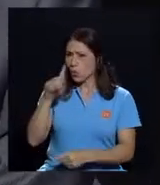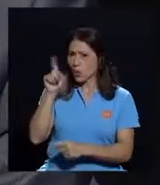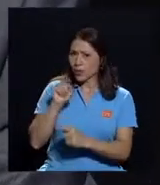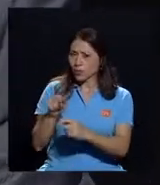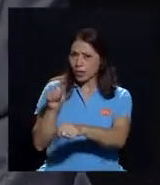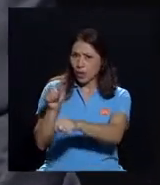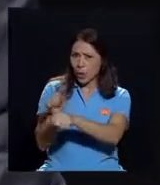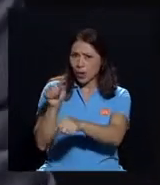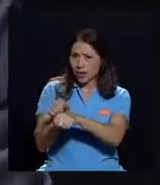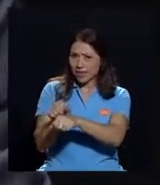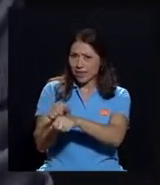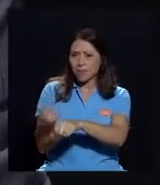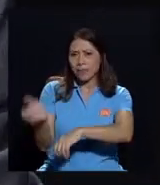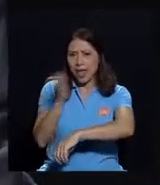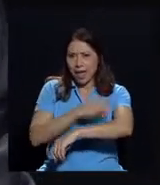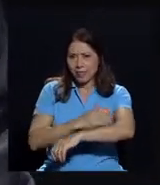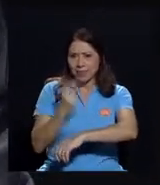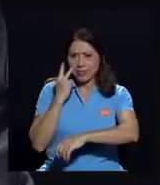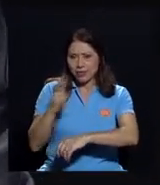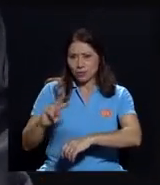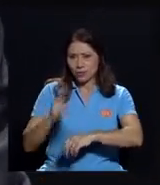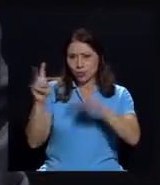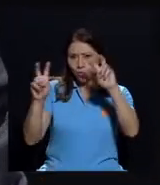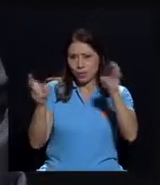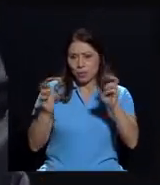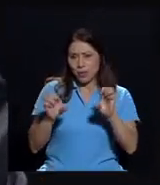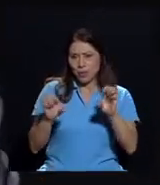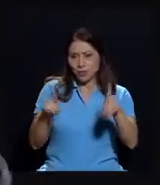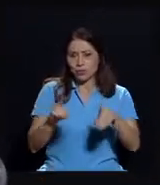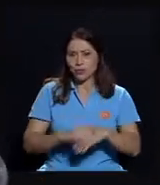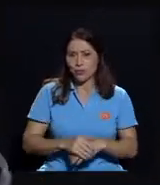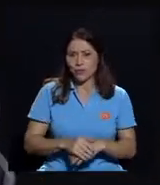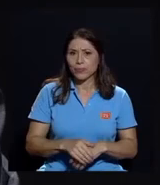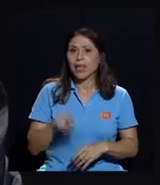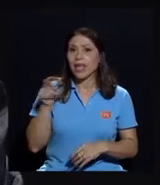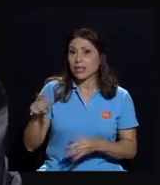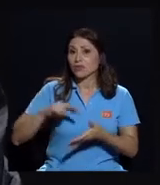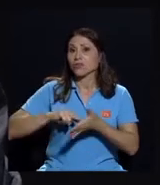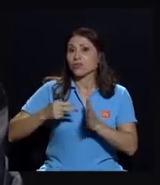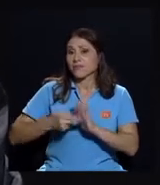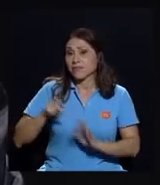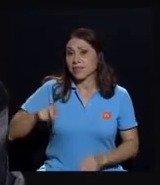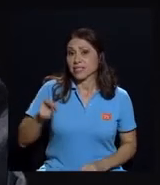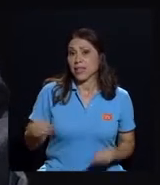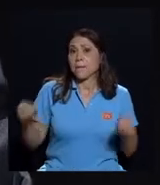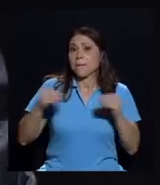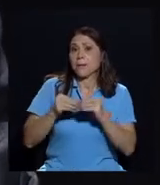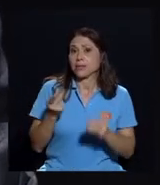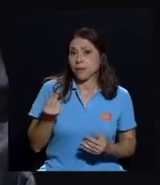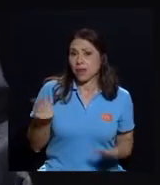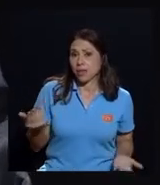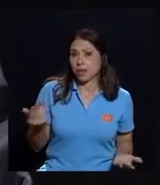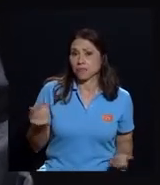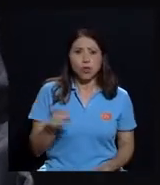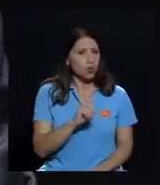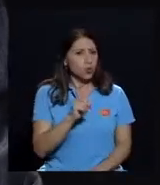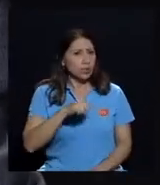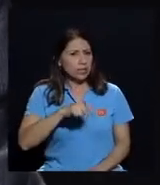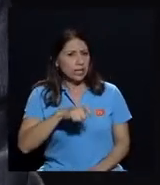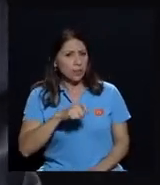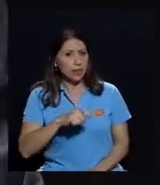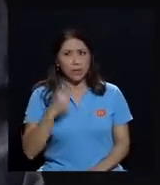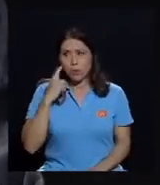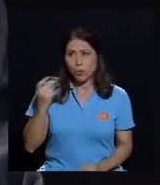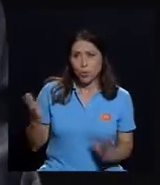ver un segundo tema en materia de educación eso a requerir más plata no necesariamente porque